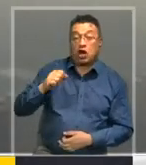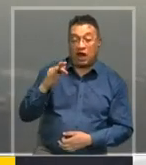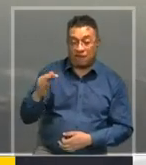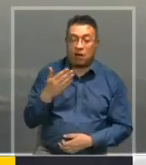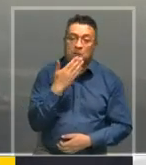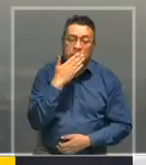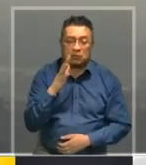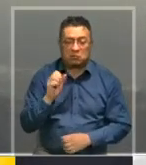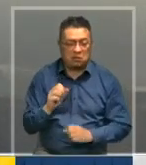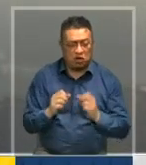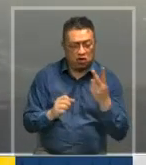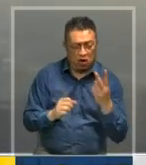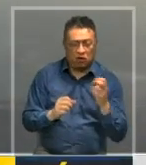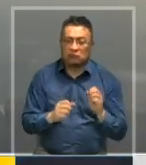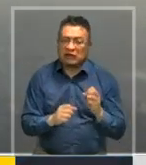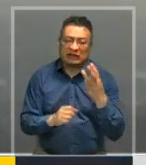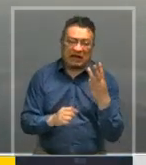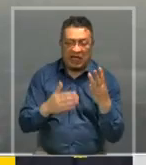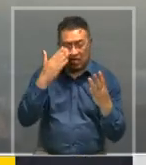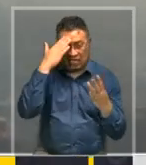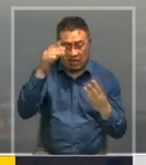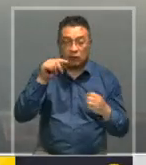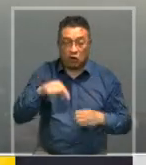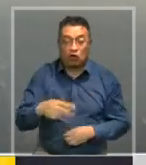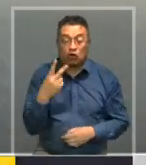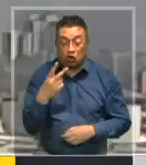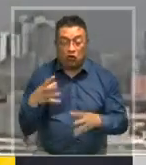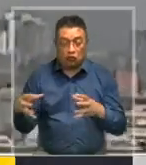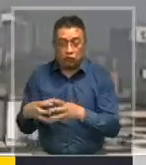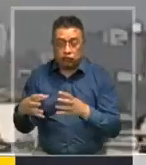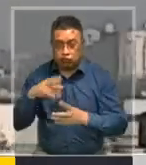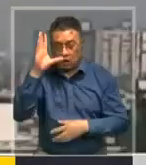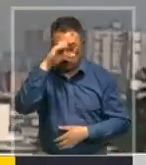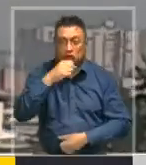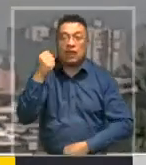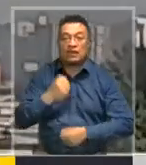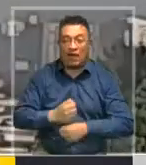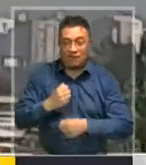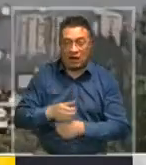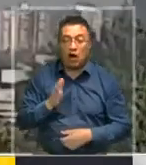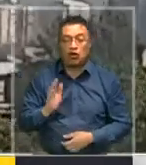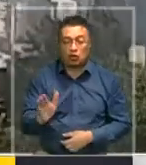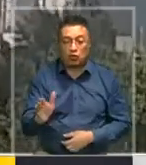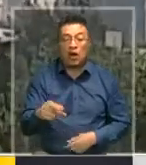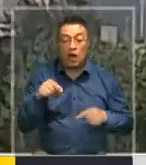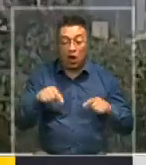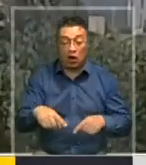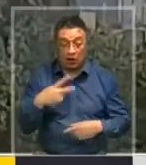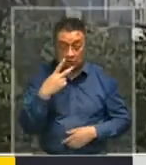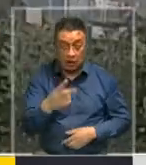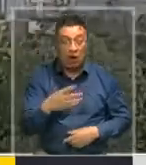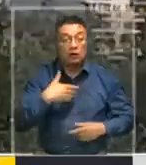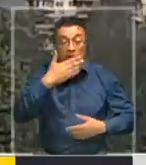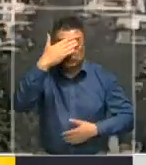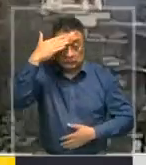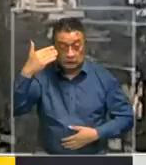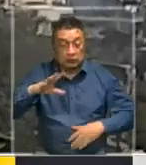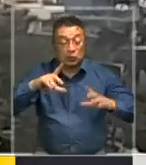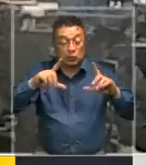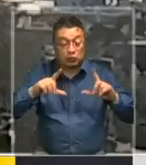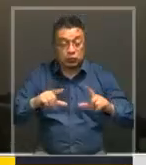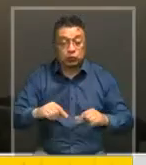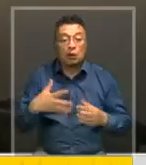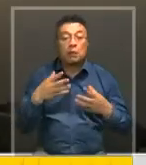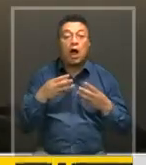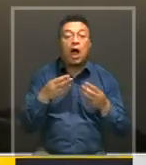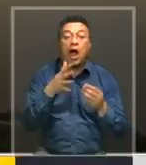irá a durar 2 a 3 días. De hecho, hoy día en la noche van a haber 2 brigadas nocturnas trabajando. Las condiciones usted ya está sintiendo, está bajando la temperatura, aumenta la humedad, por lo